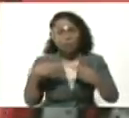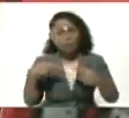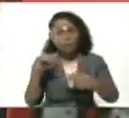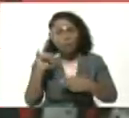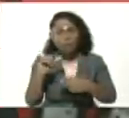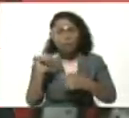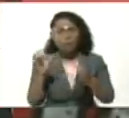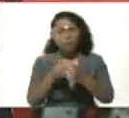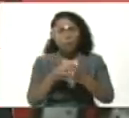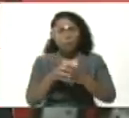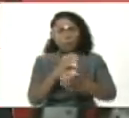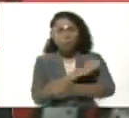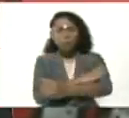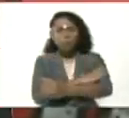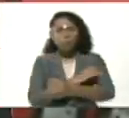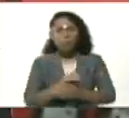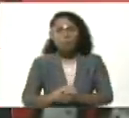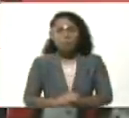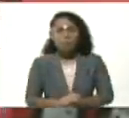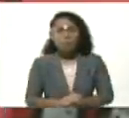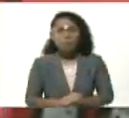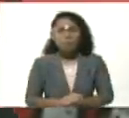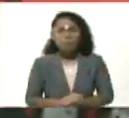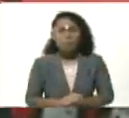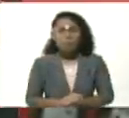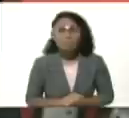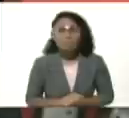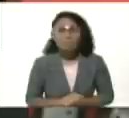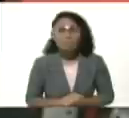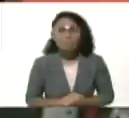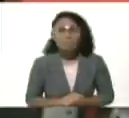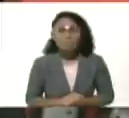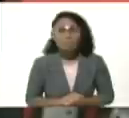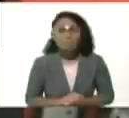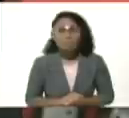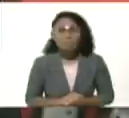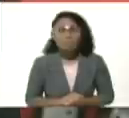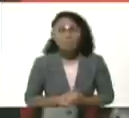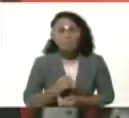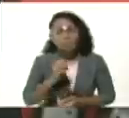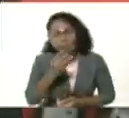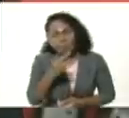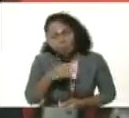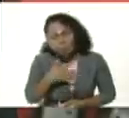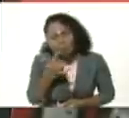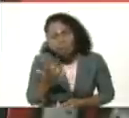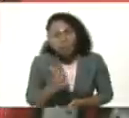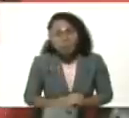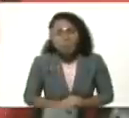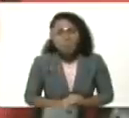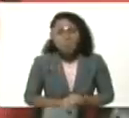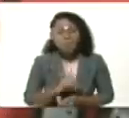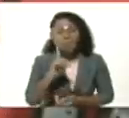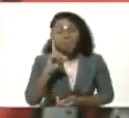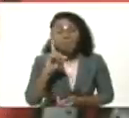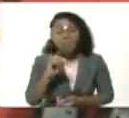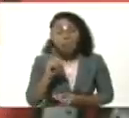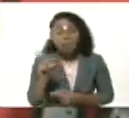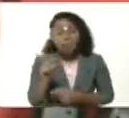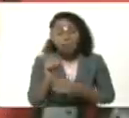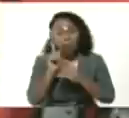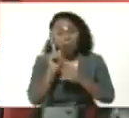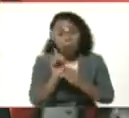la plataforma unitaria. Y oposicionismo. Bueno, podría ser. También, eso por un